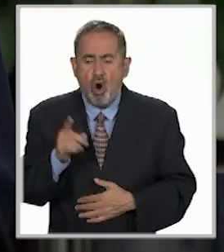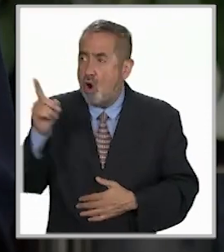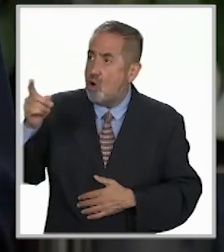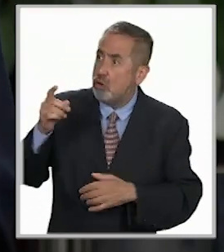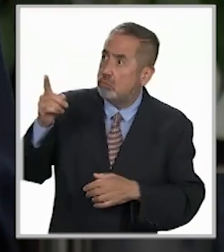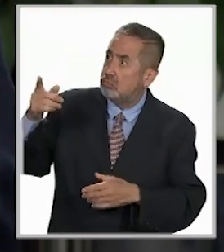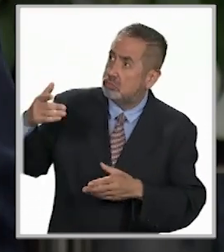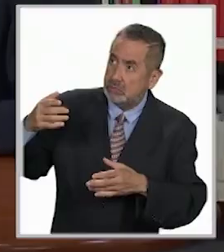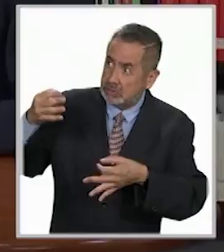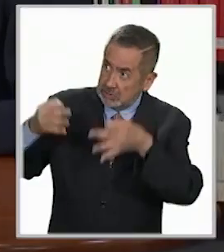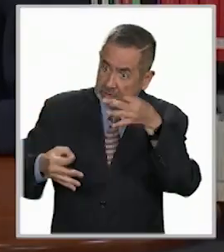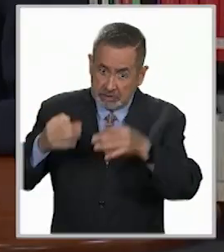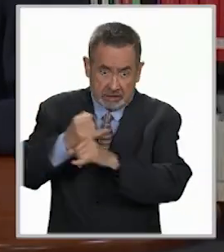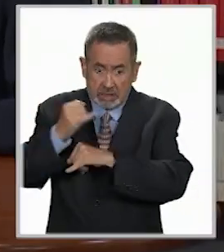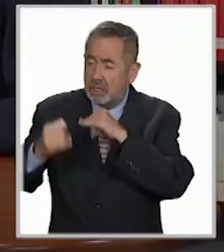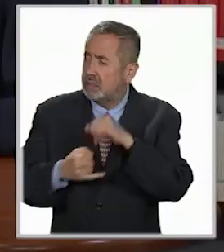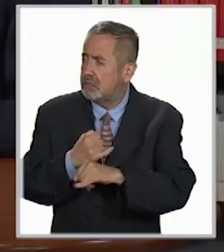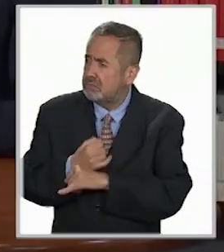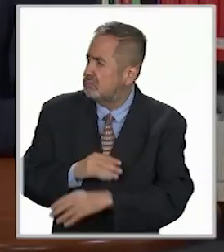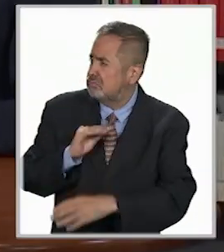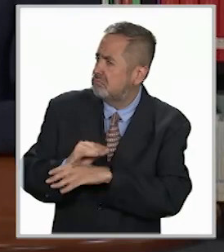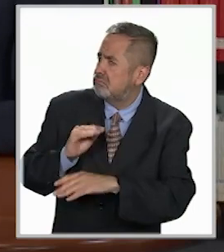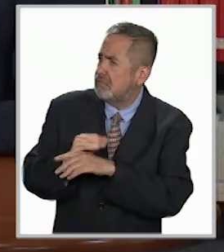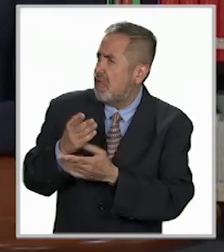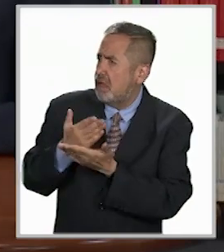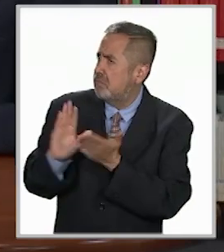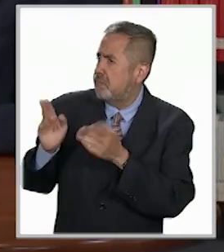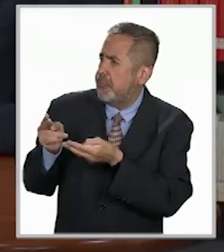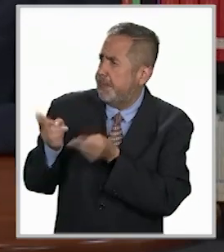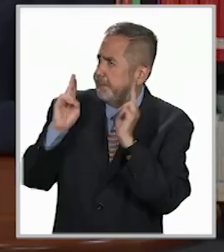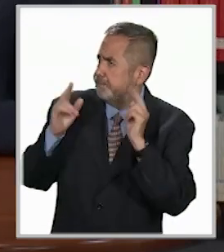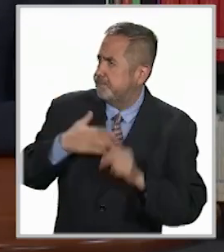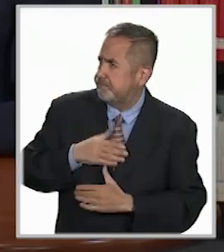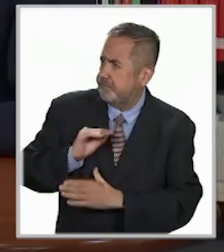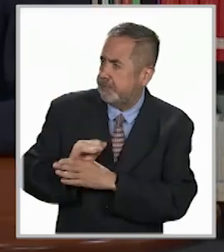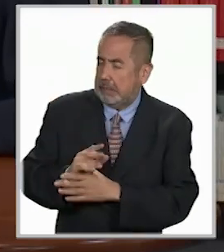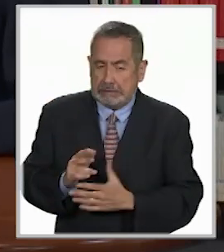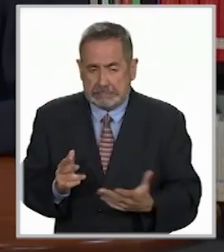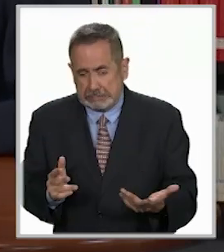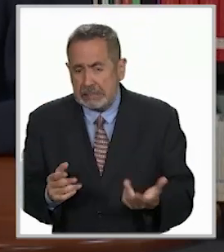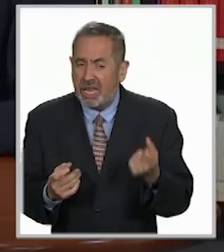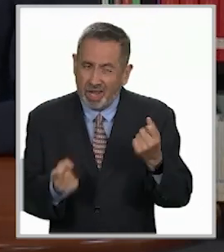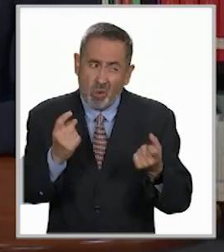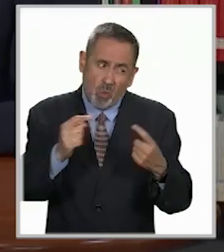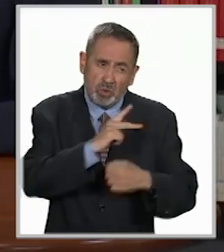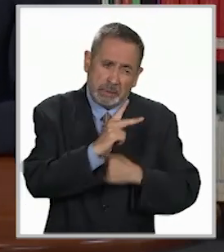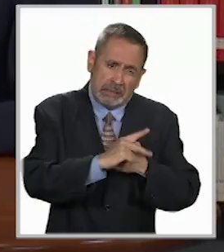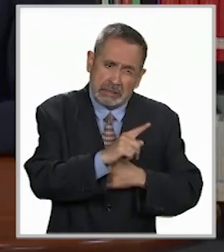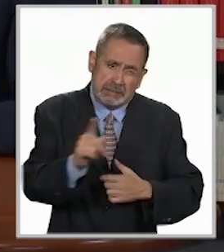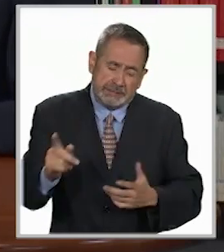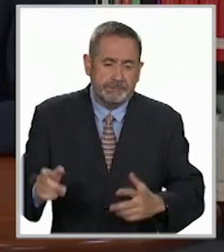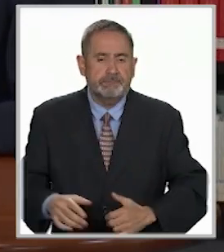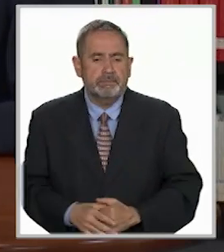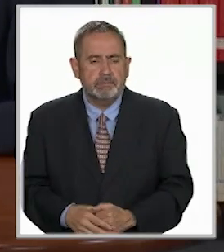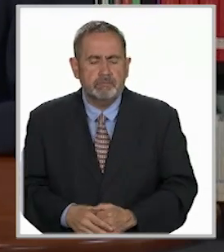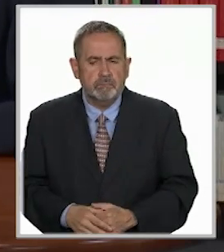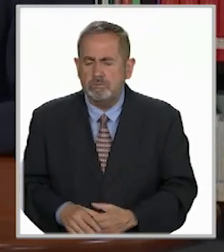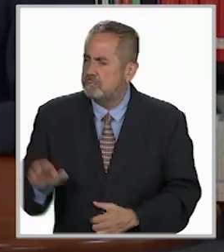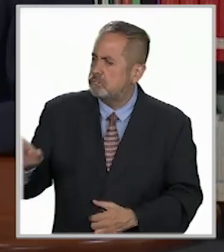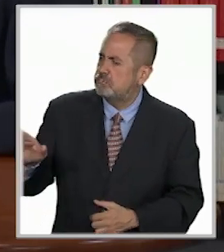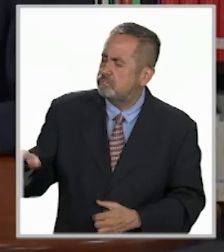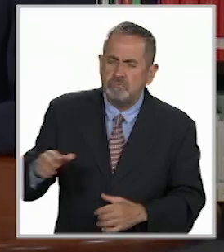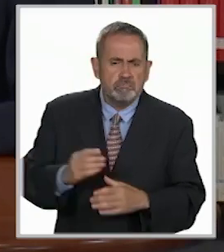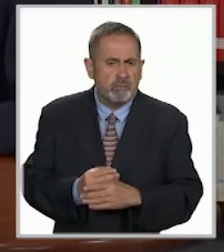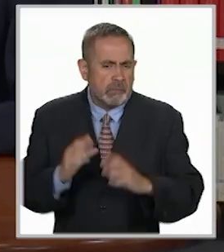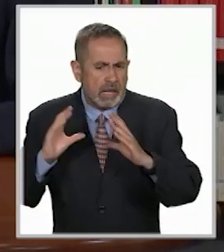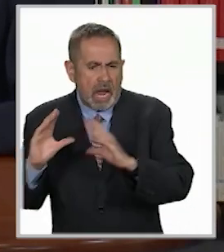no reconocen la jurisdicción de un tribunal, de un órgano, y simplemente lo hacen a un lado. ¿Y cómo podemos, desde la